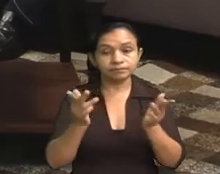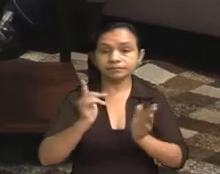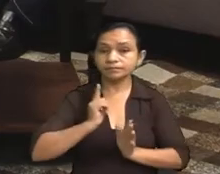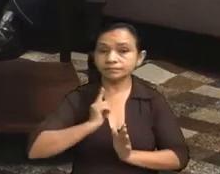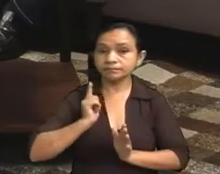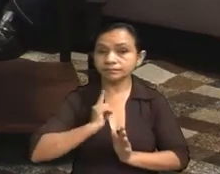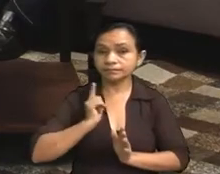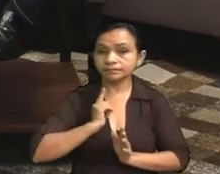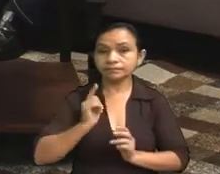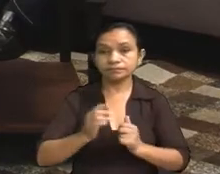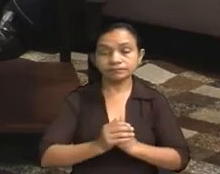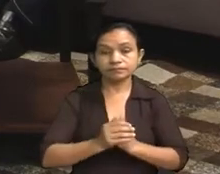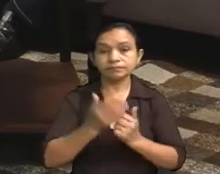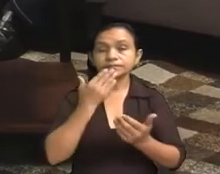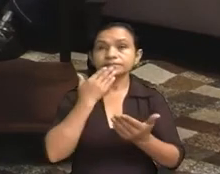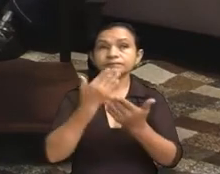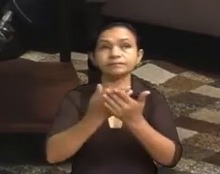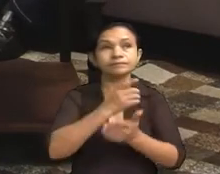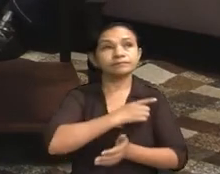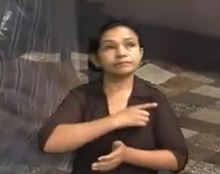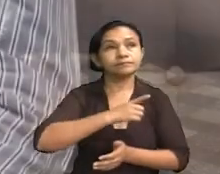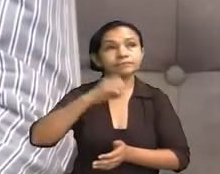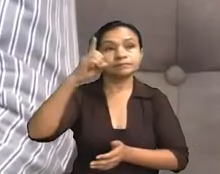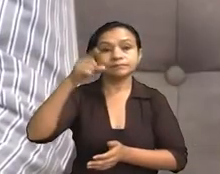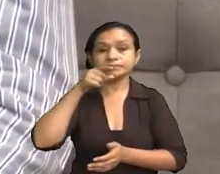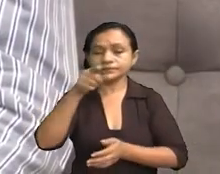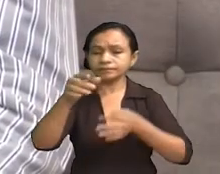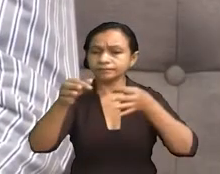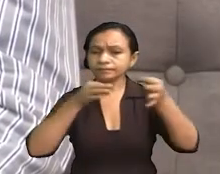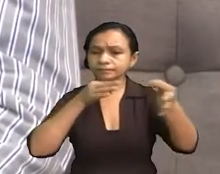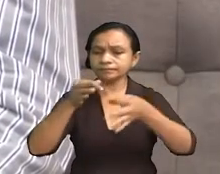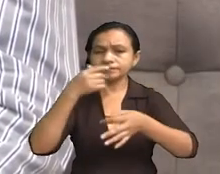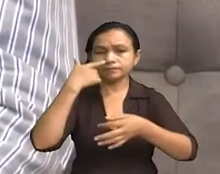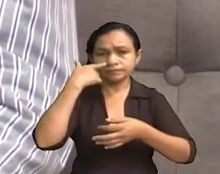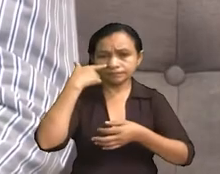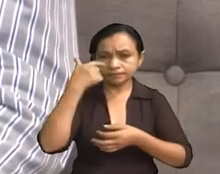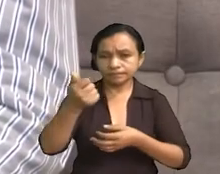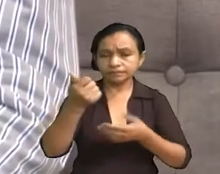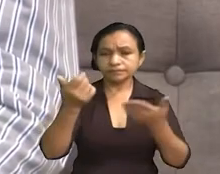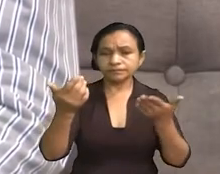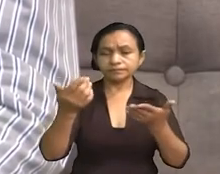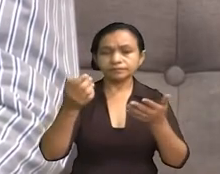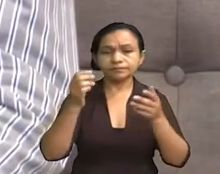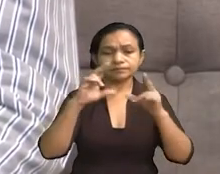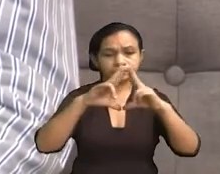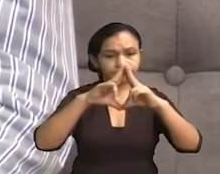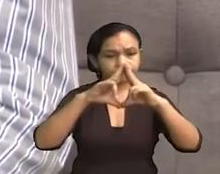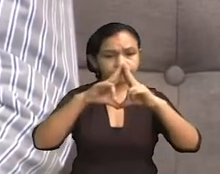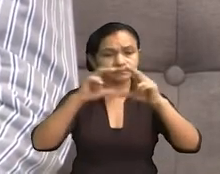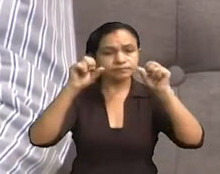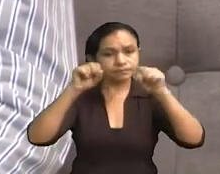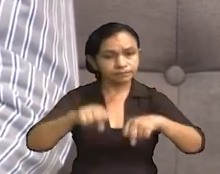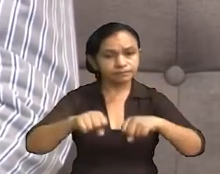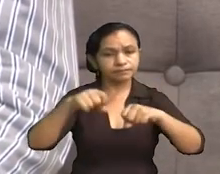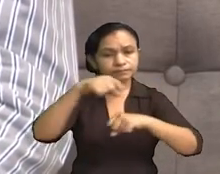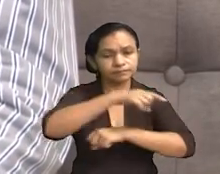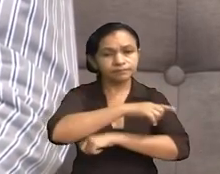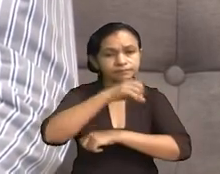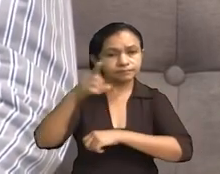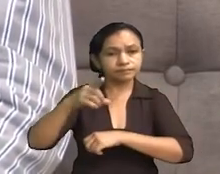tenemos, gracias a Dios, y vos lo mencionabas hace rato, ese reconocimiento que le permite a Nicaragua hoy día